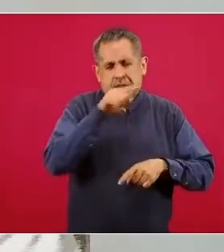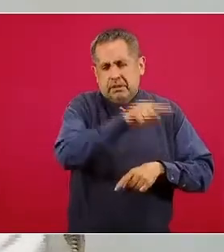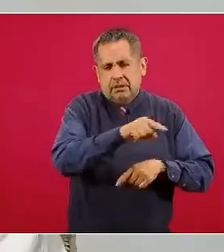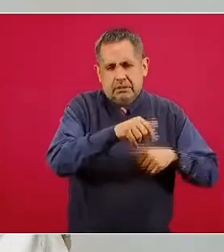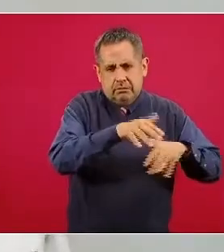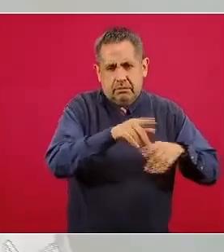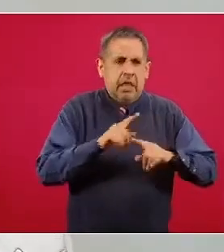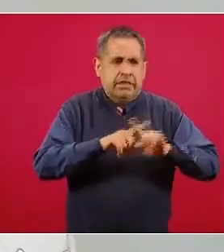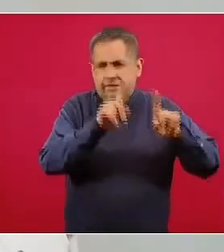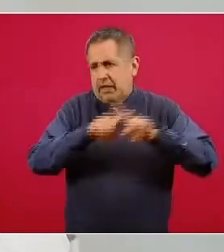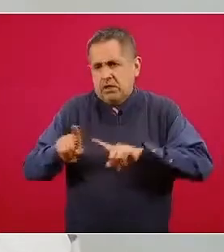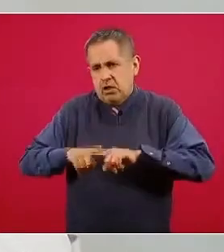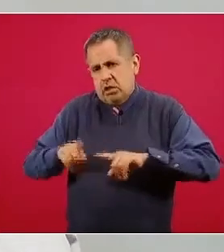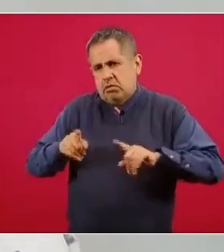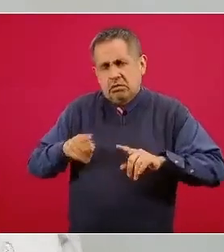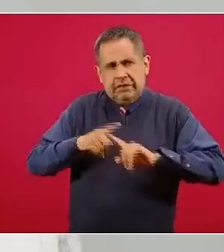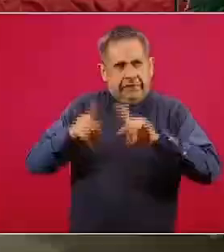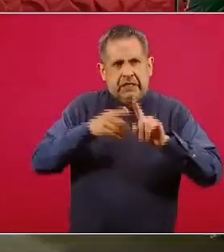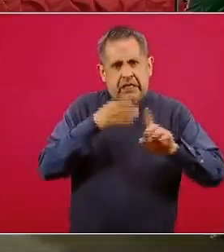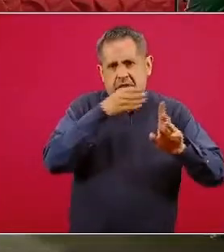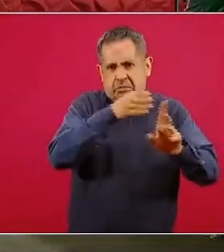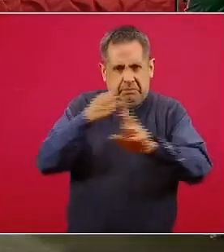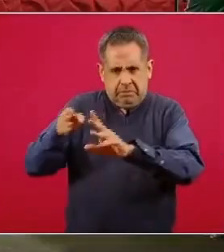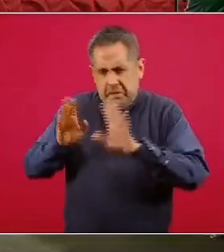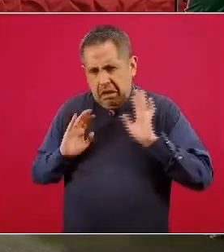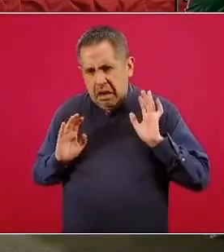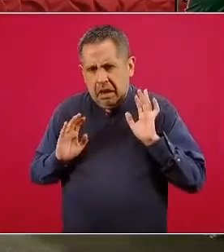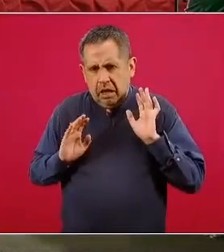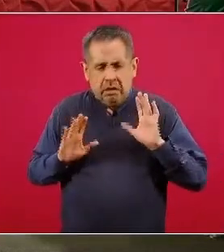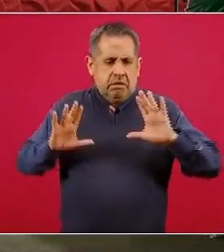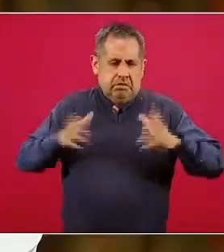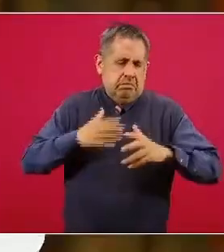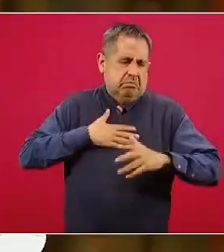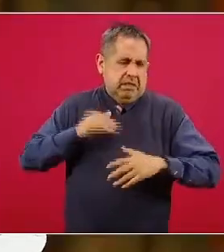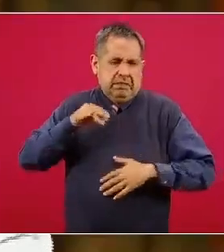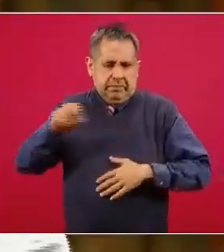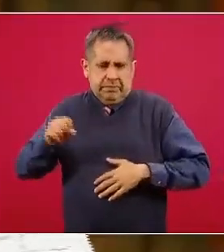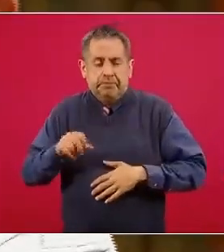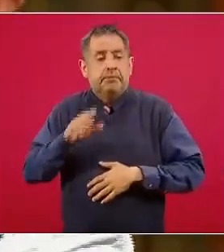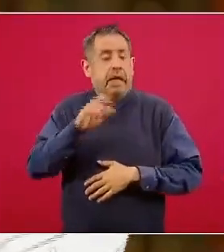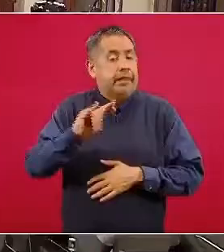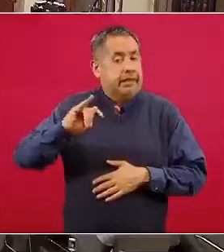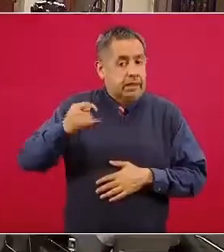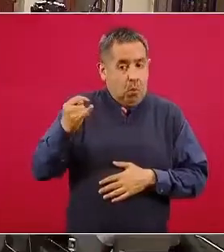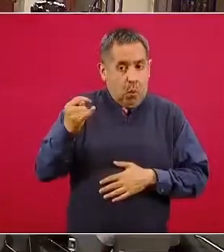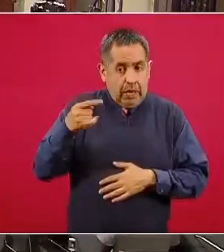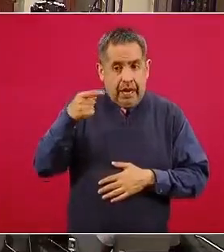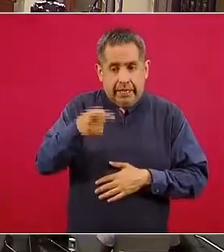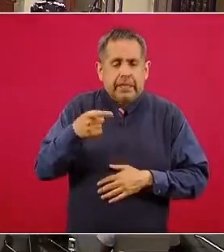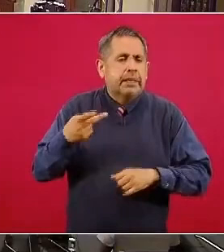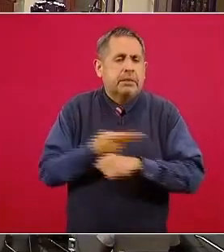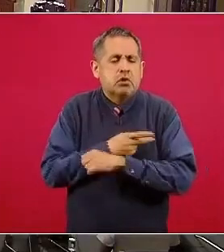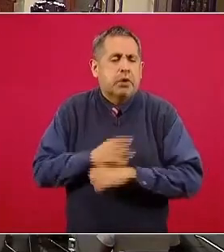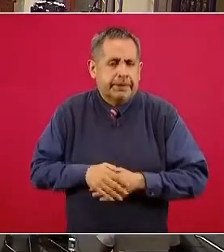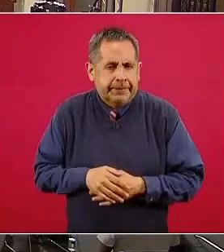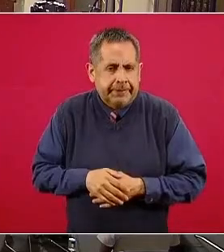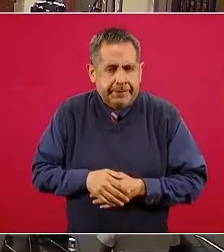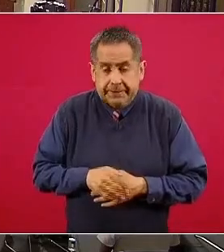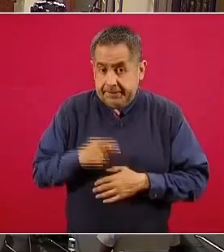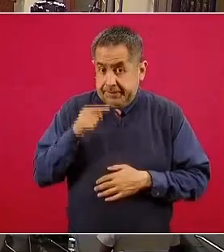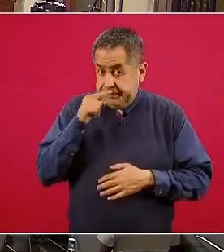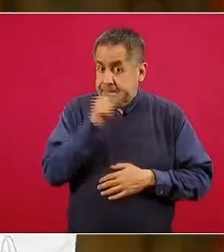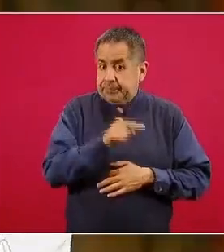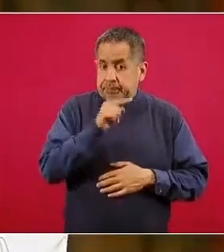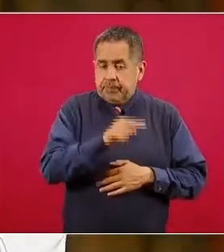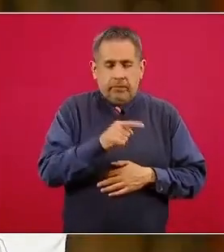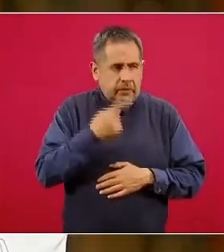hay diferentes manifestaciones de diferentes instituciones y lo vemos también de manera sectorial. Pero en ese caso de Tijuana, justo uno de los